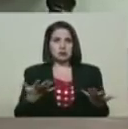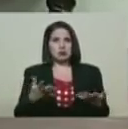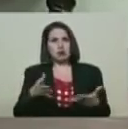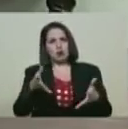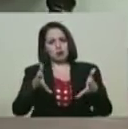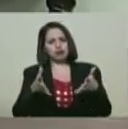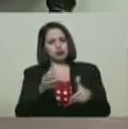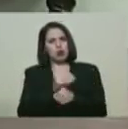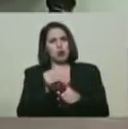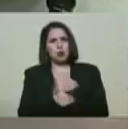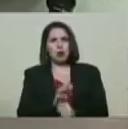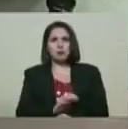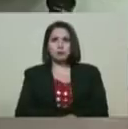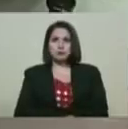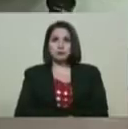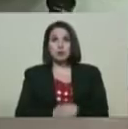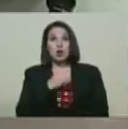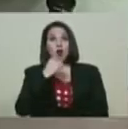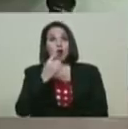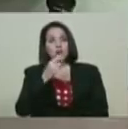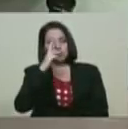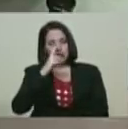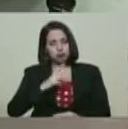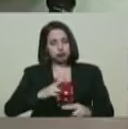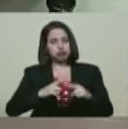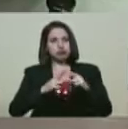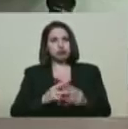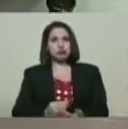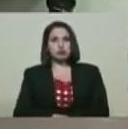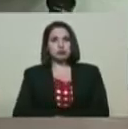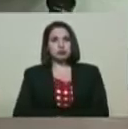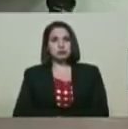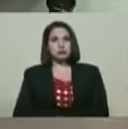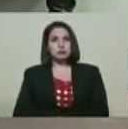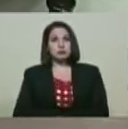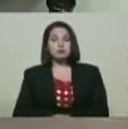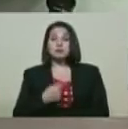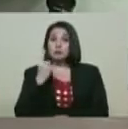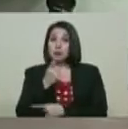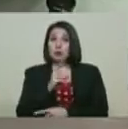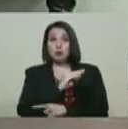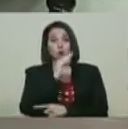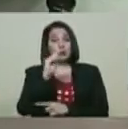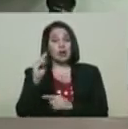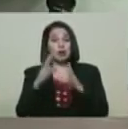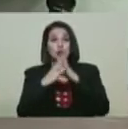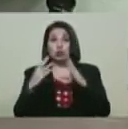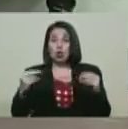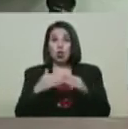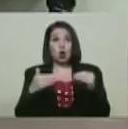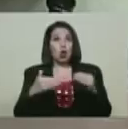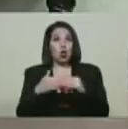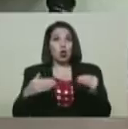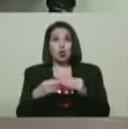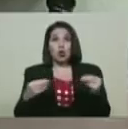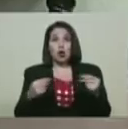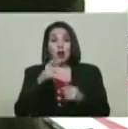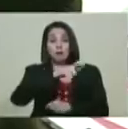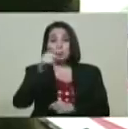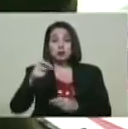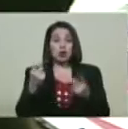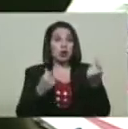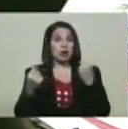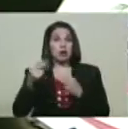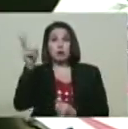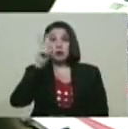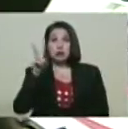logramos. Lo digo con mucha humildad. Queremos proteger las remesas de los venezolanos que están en el exterior